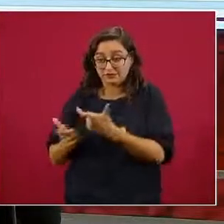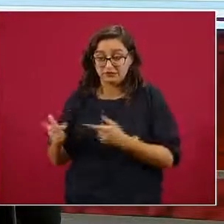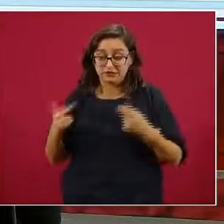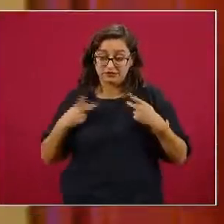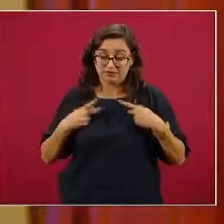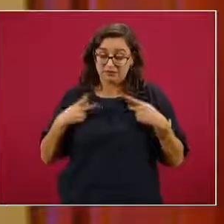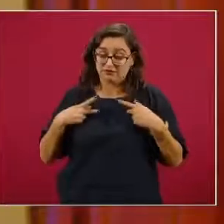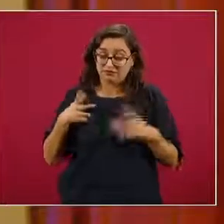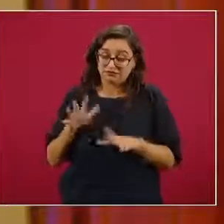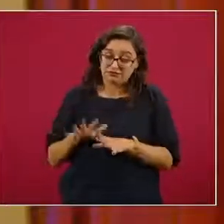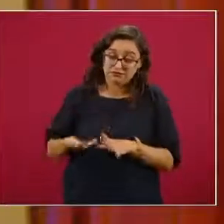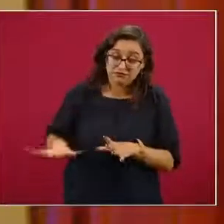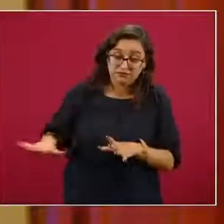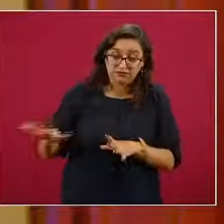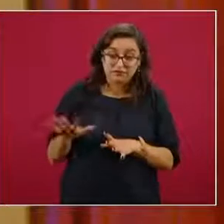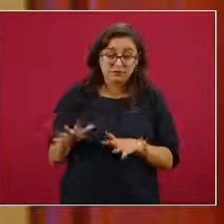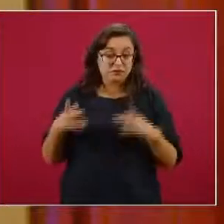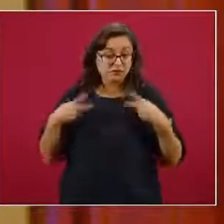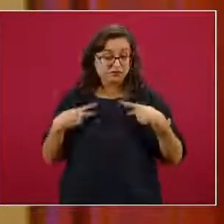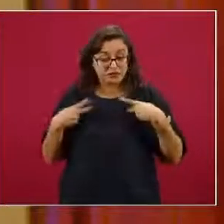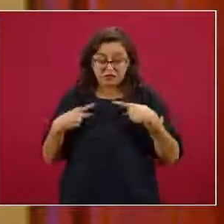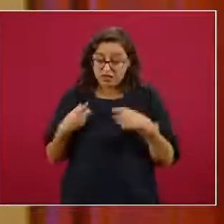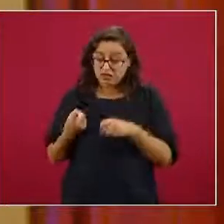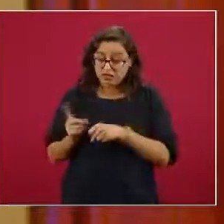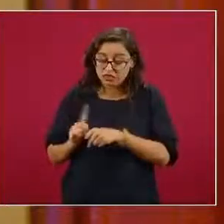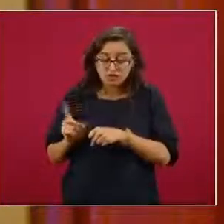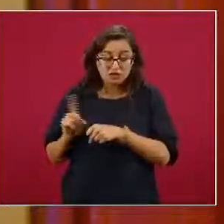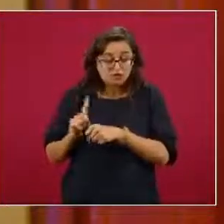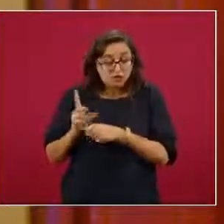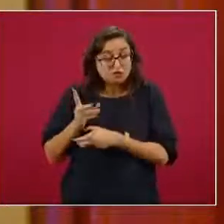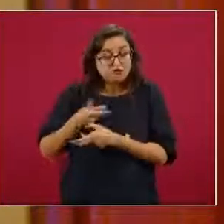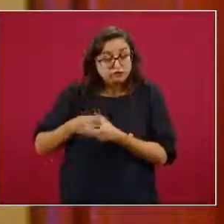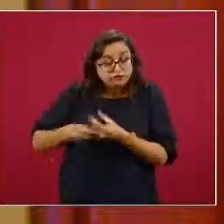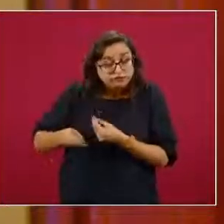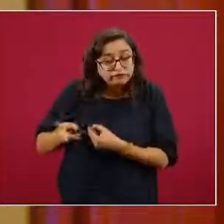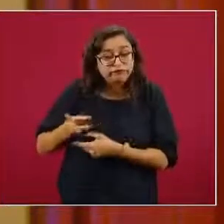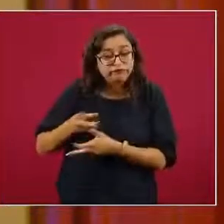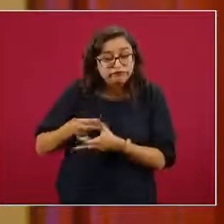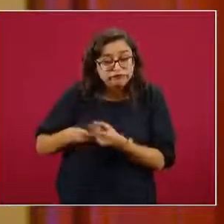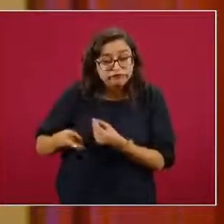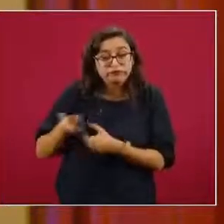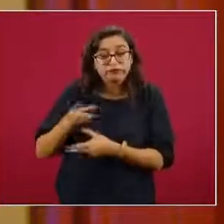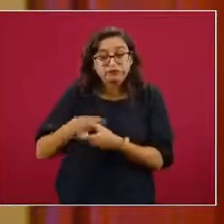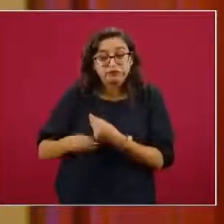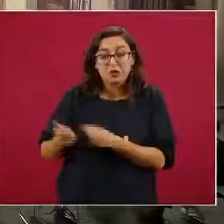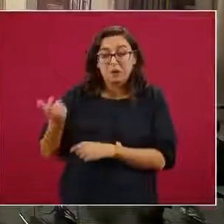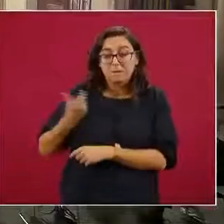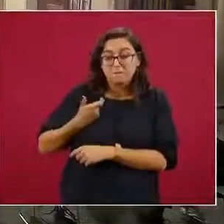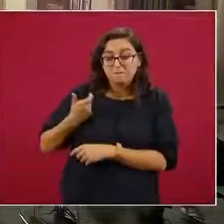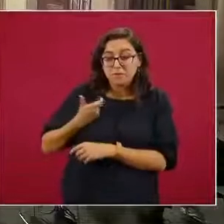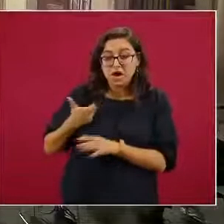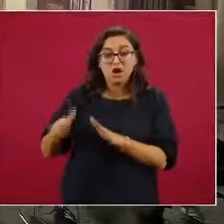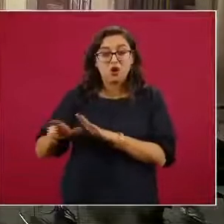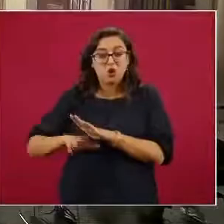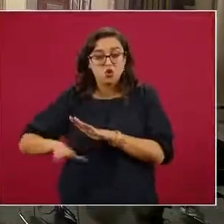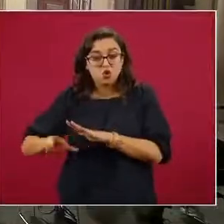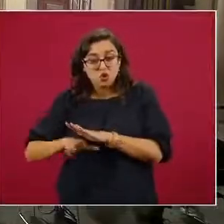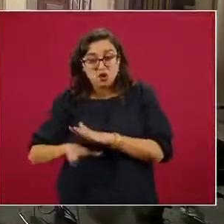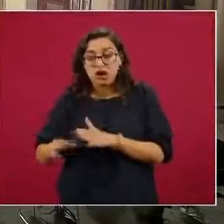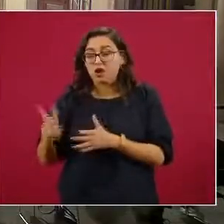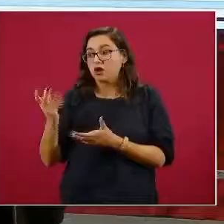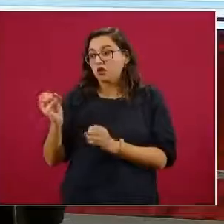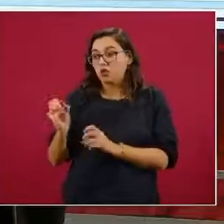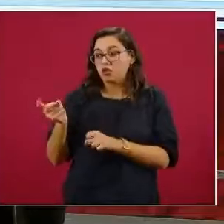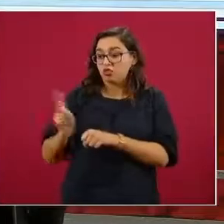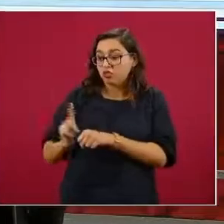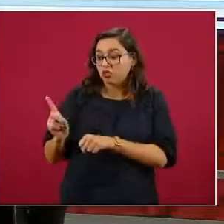populares. Las personas que viven al día, las personas que viven pagados por honorarios, a destajo, por